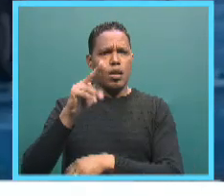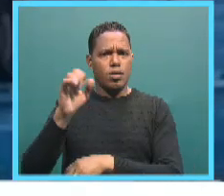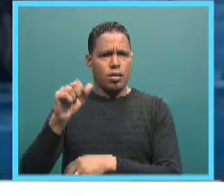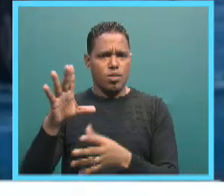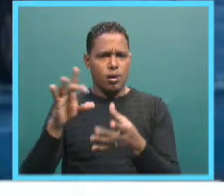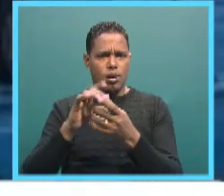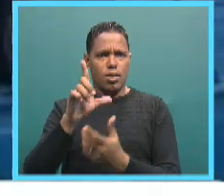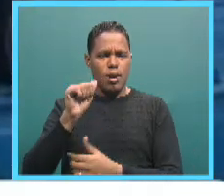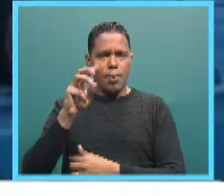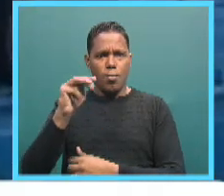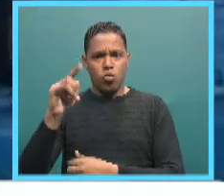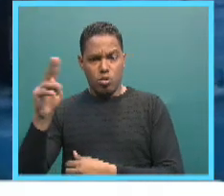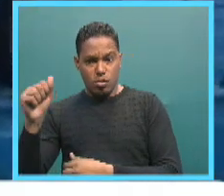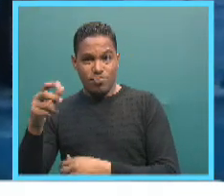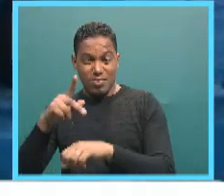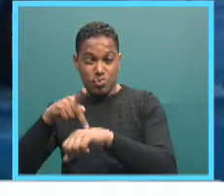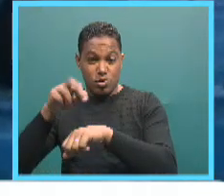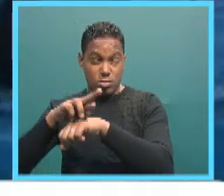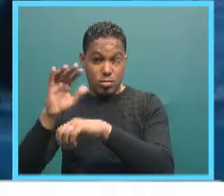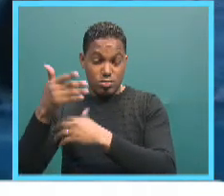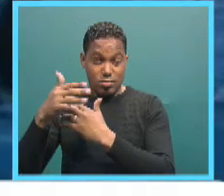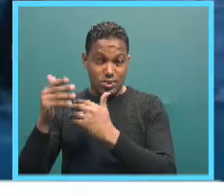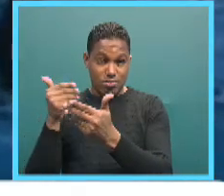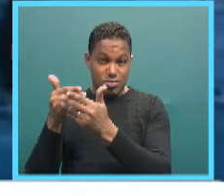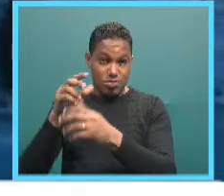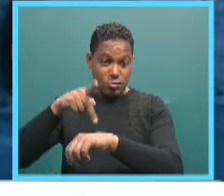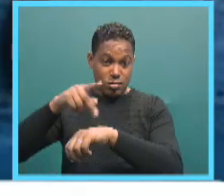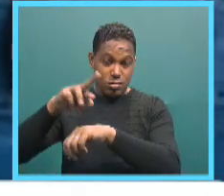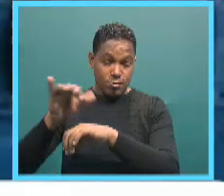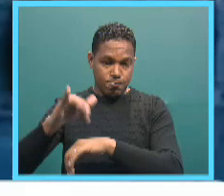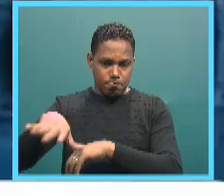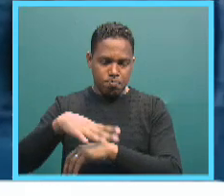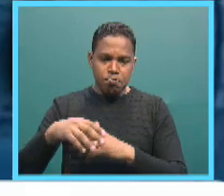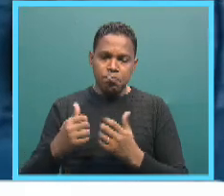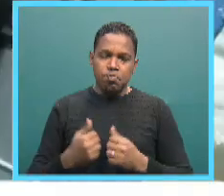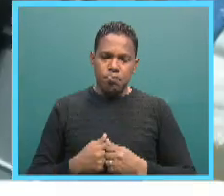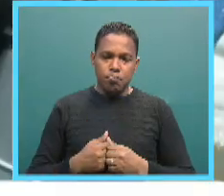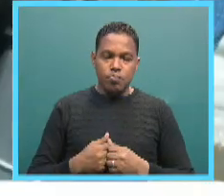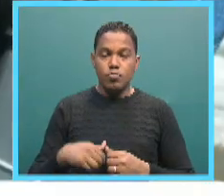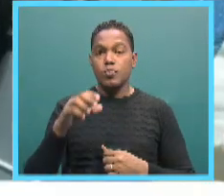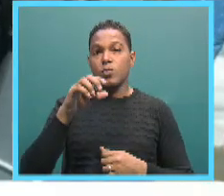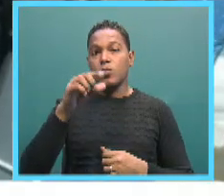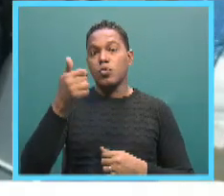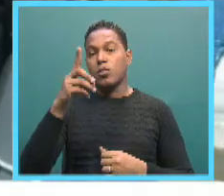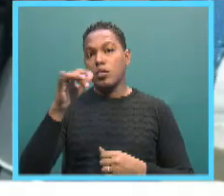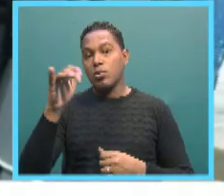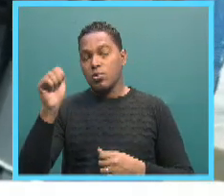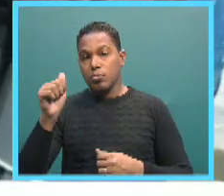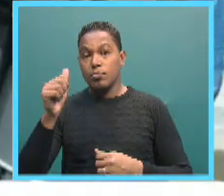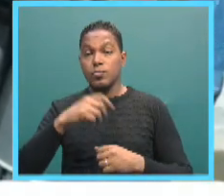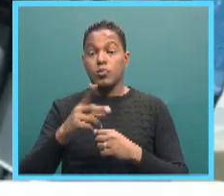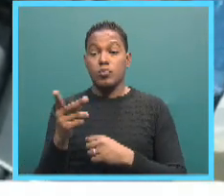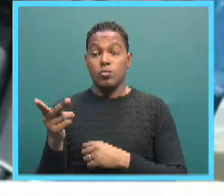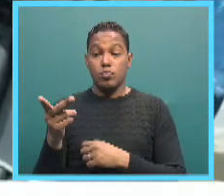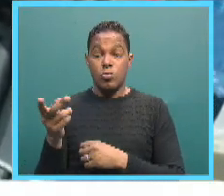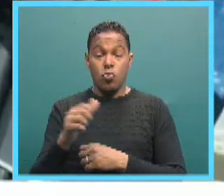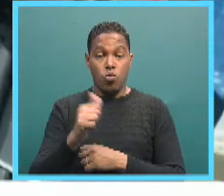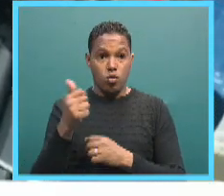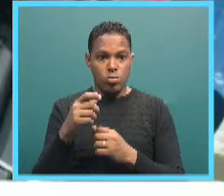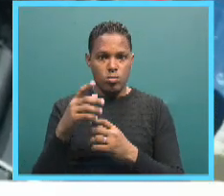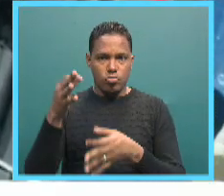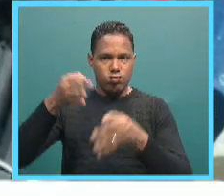semana detuvieron una embarcación con 21 dominicanos en la costa del municipio puertorriqueño de Aguadilla. Cuatro de ellos enfrentarán un proceso ante el Tribunal Federal